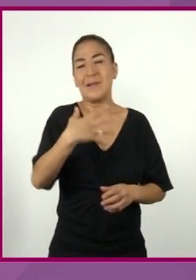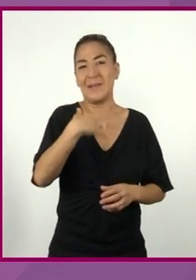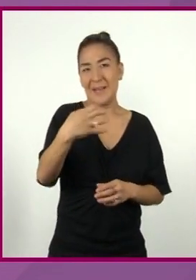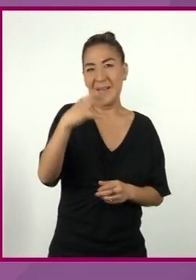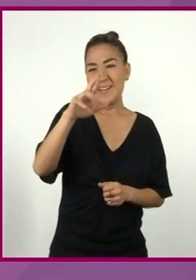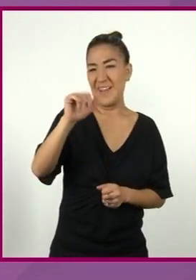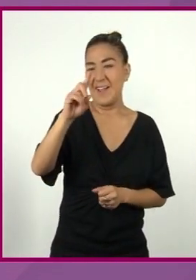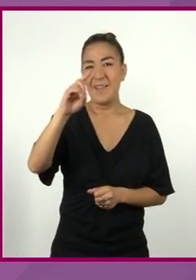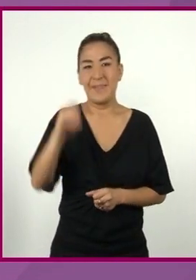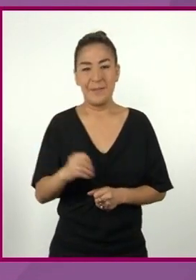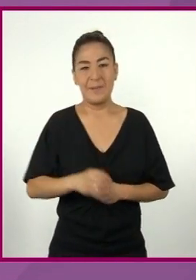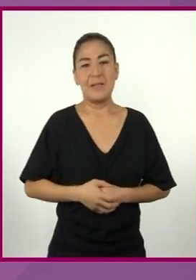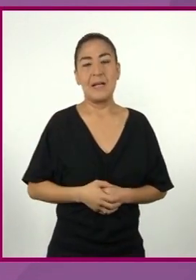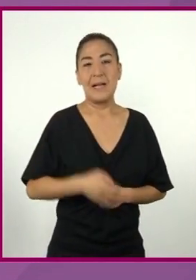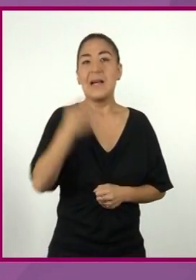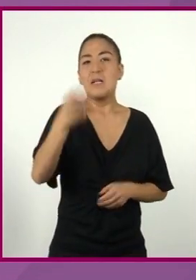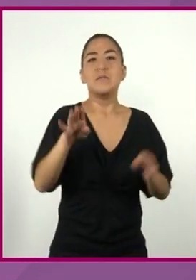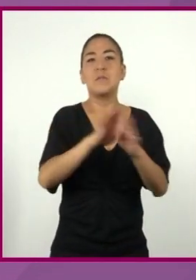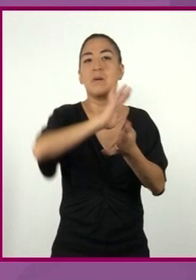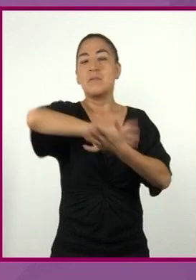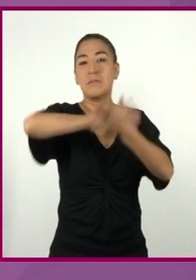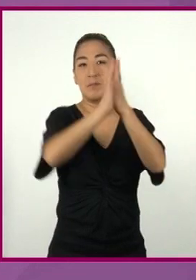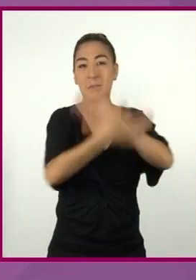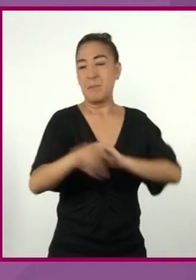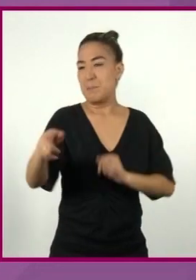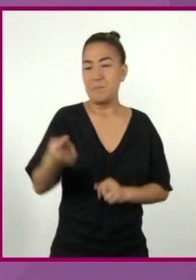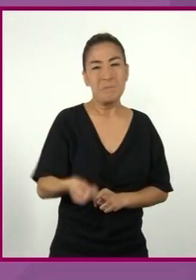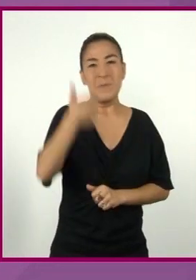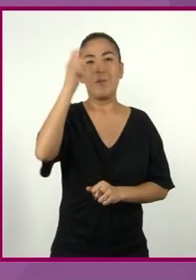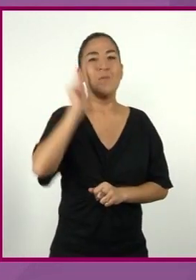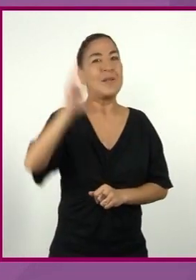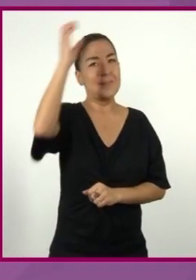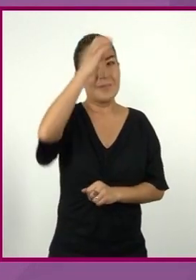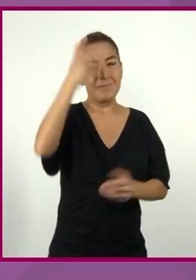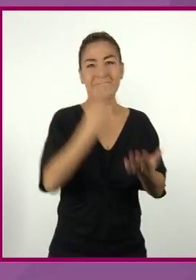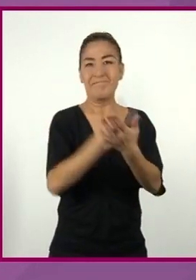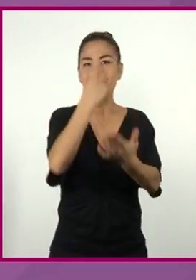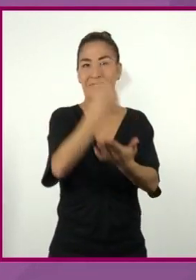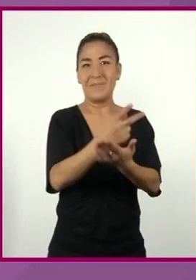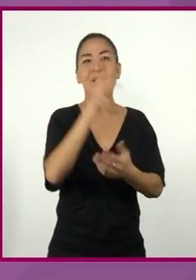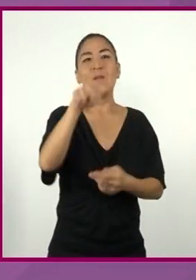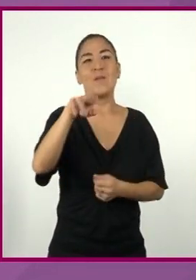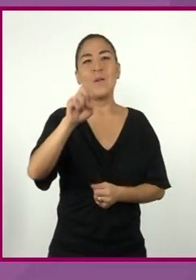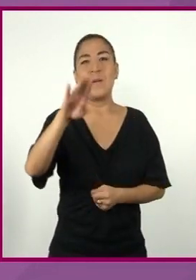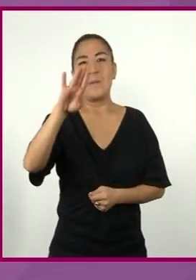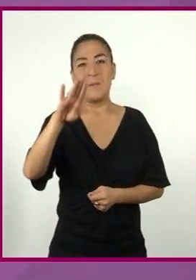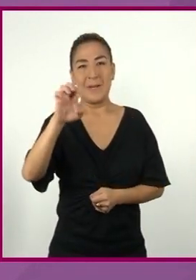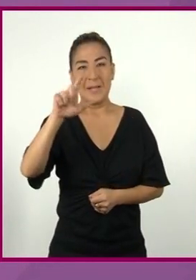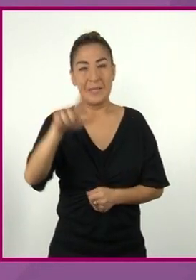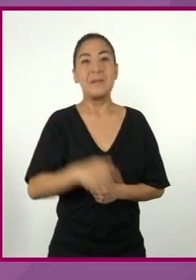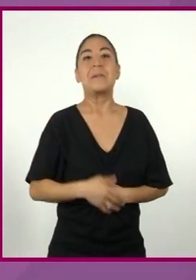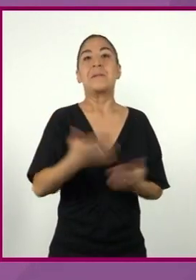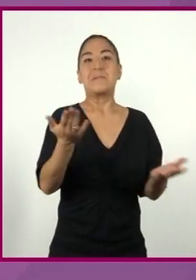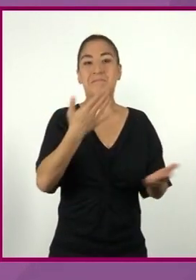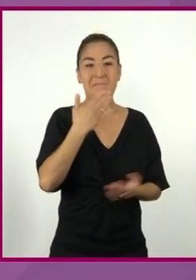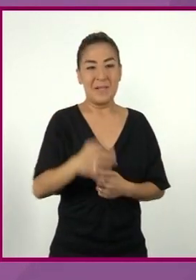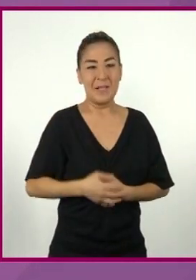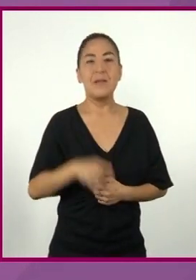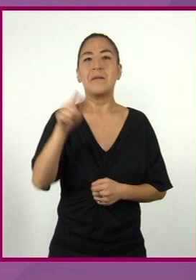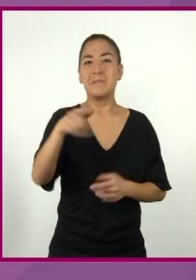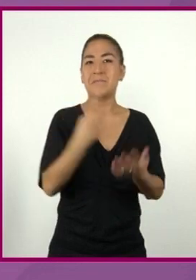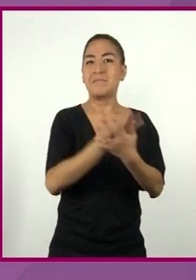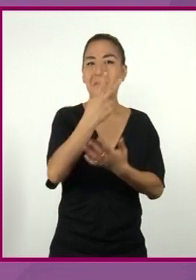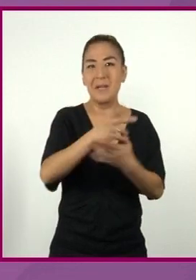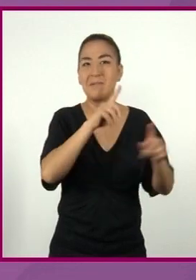Ah, y por si fuera poco, esto la convirtió en la primera científica en ganar 2 premios Nobel. Oh, ella sí que hizo mucho con su